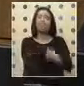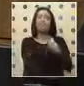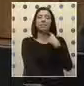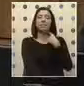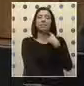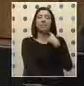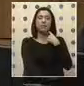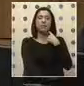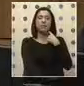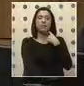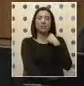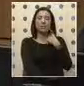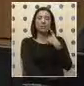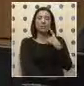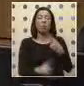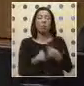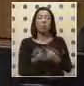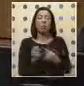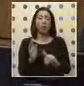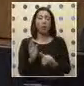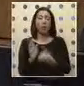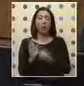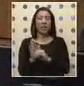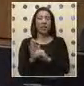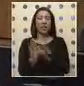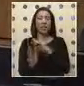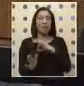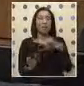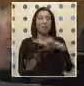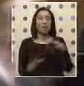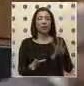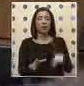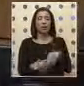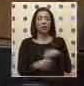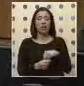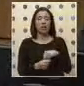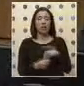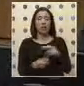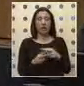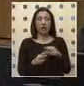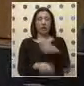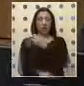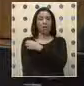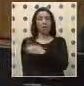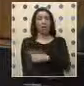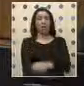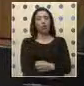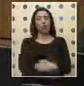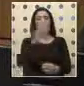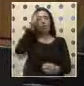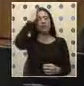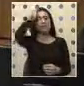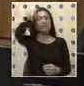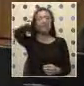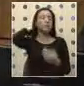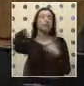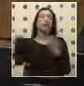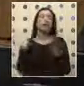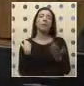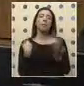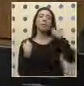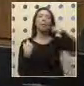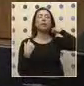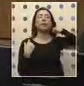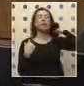por este decreto que el propio Ministerio del Interior ha hecho de estas regiones. para lo cual solicito,